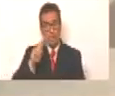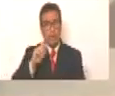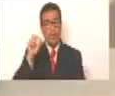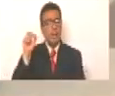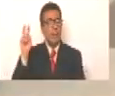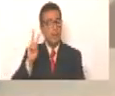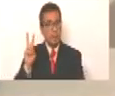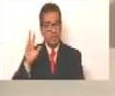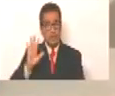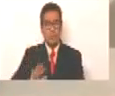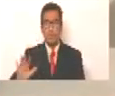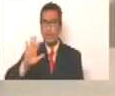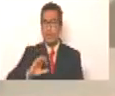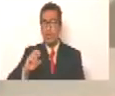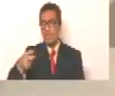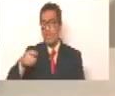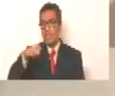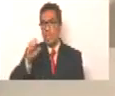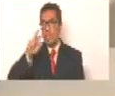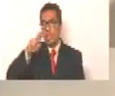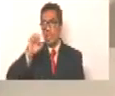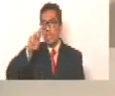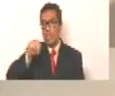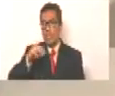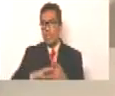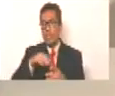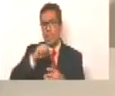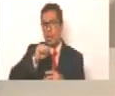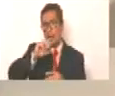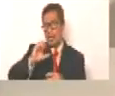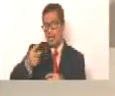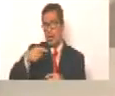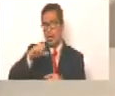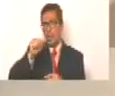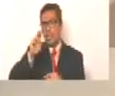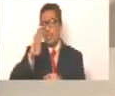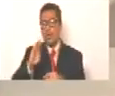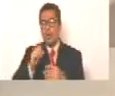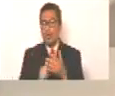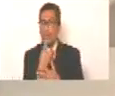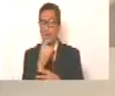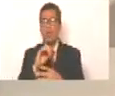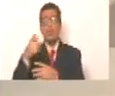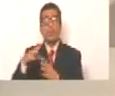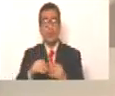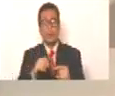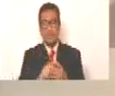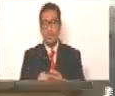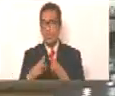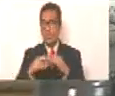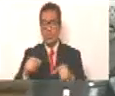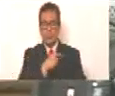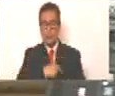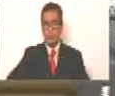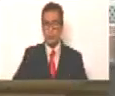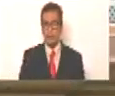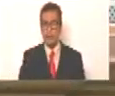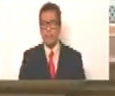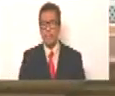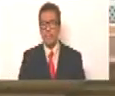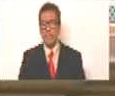de germoplasmas del ágave cocuy, semillas, plantas o parte de estas. Es todo, señor presidente.